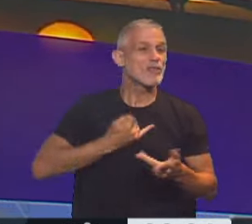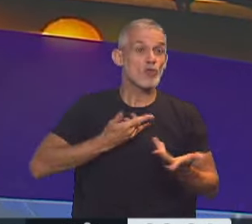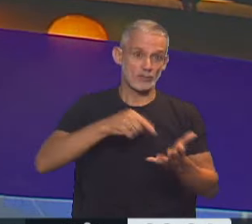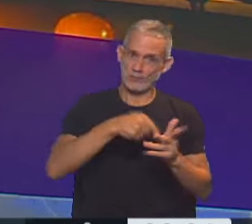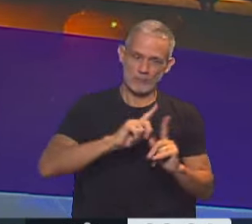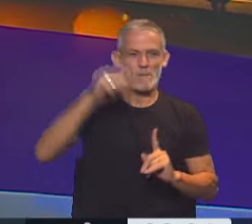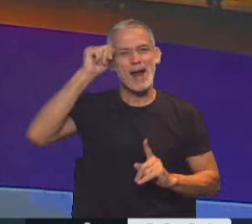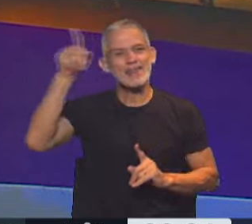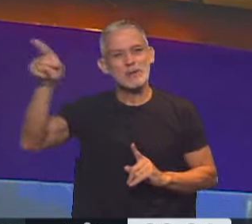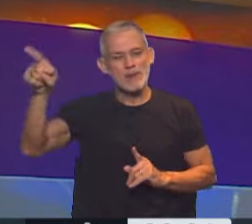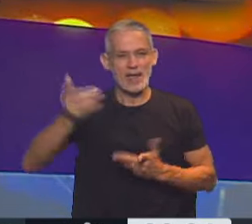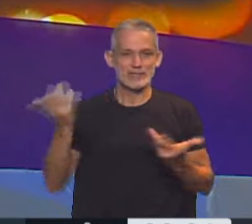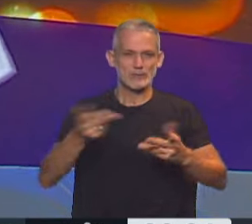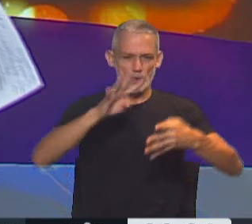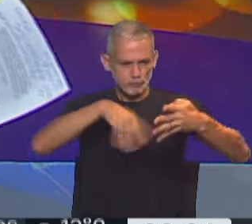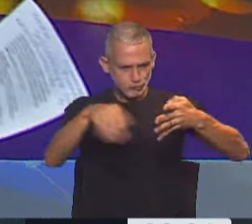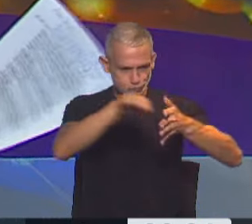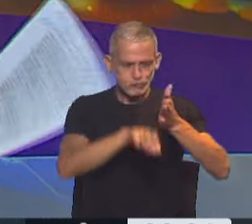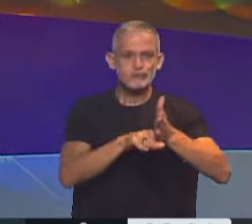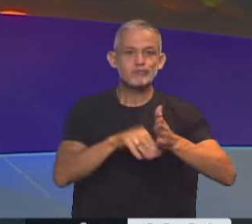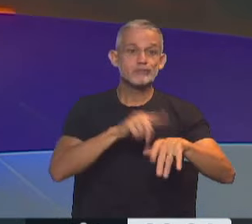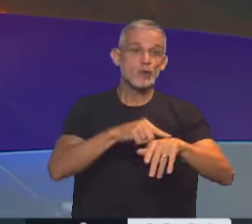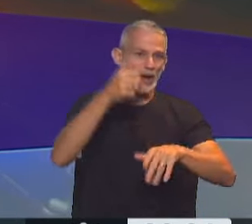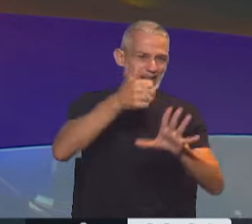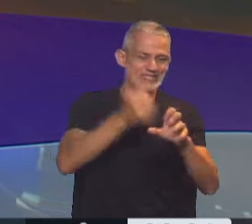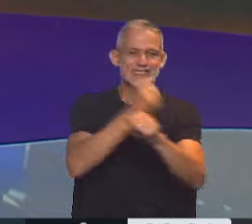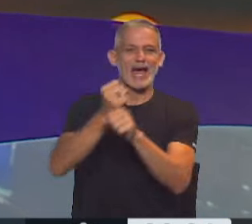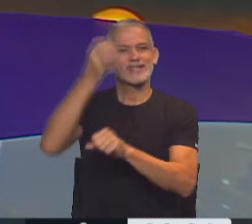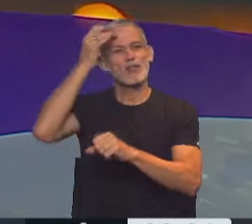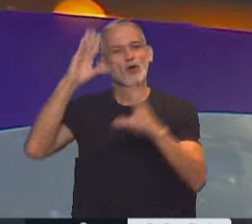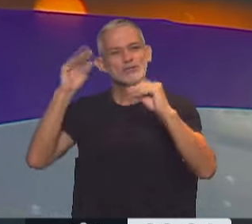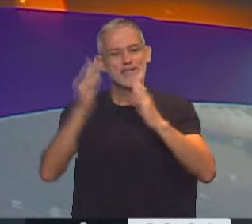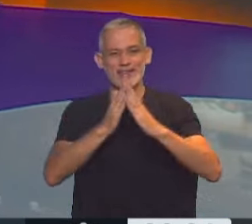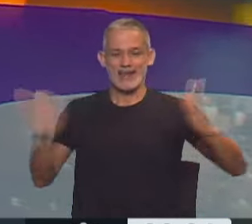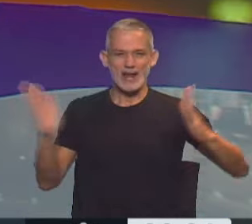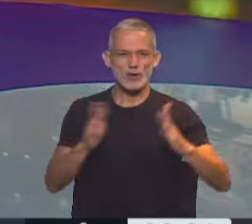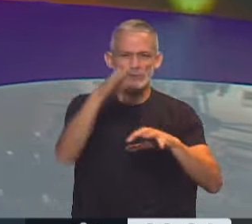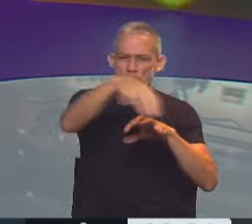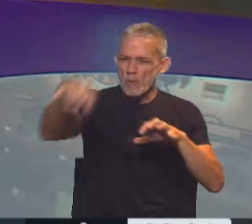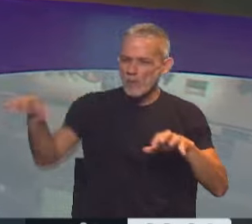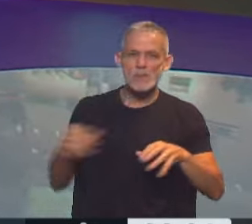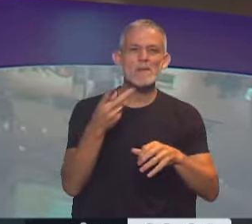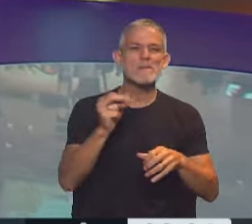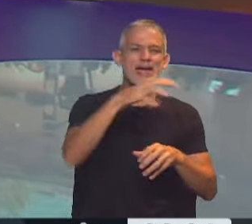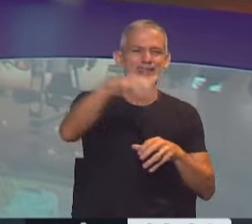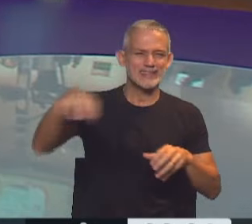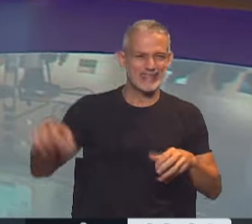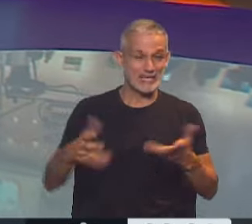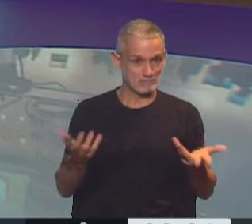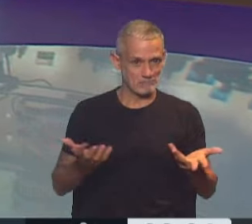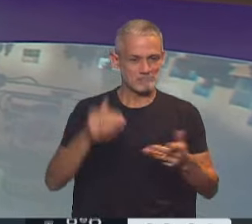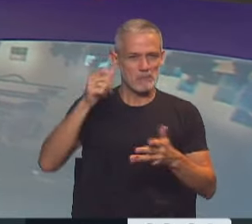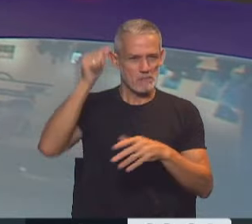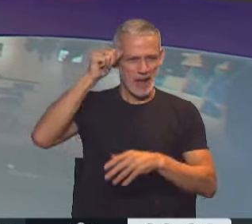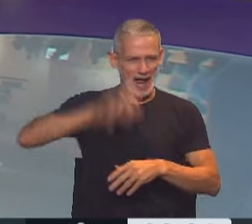con una programación que fue desde las 18 hasta las medianoche en más de 20 espacios culturales de esa ciudad, que